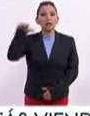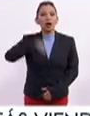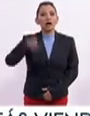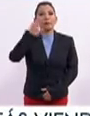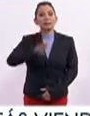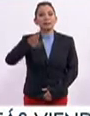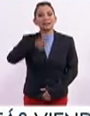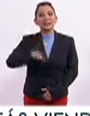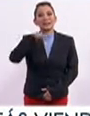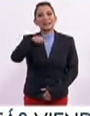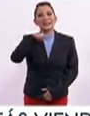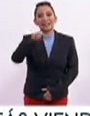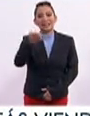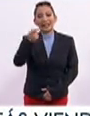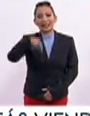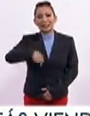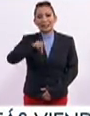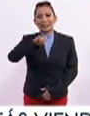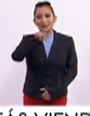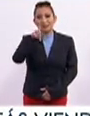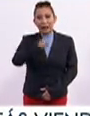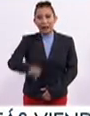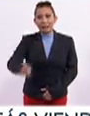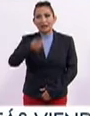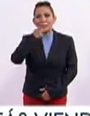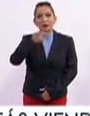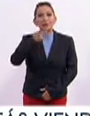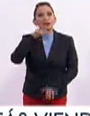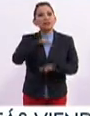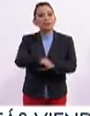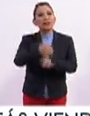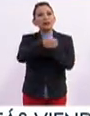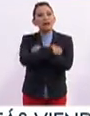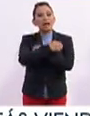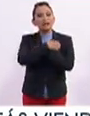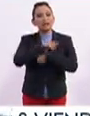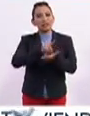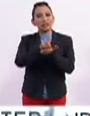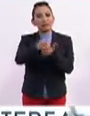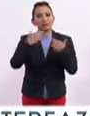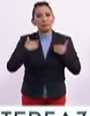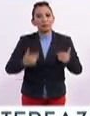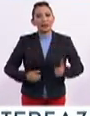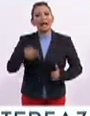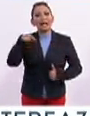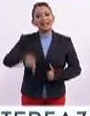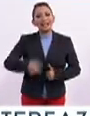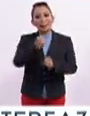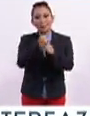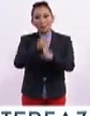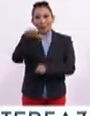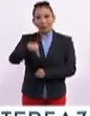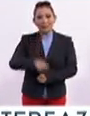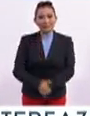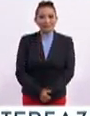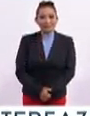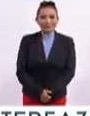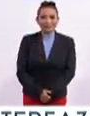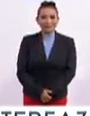Hoy, miércoles 16 de enero en Interfaz, hablaremos sobre educación de derechos humanos en nuestro reportaje del